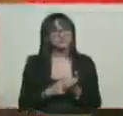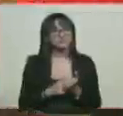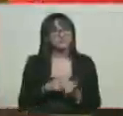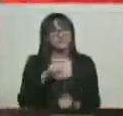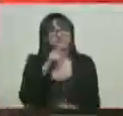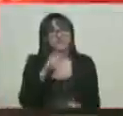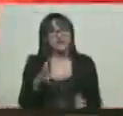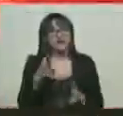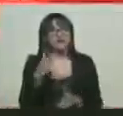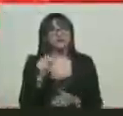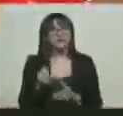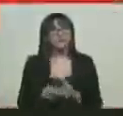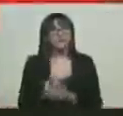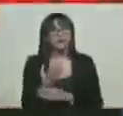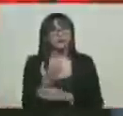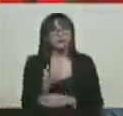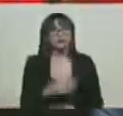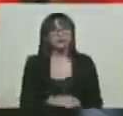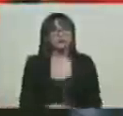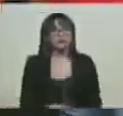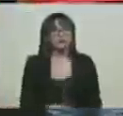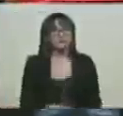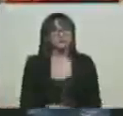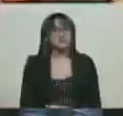¿Quién gana el 20 de mayo?